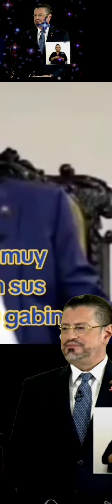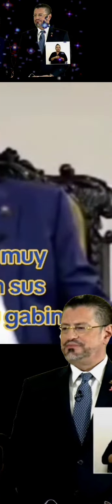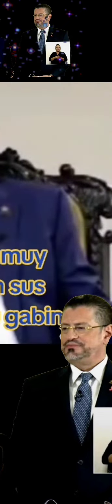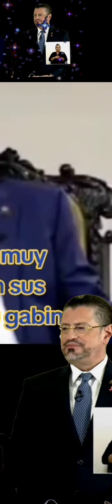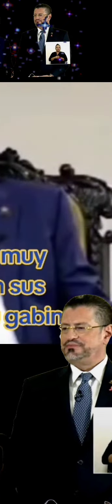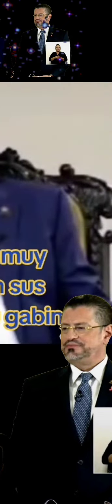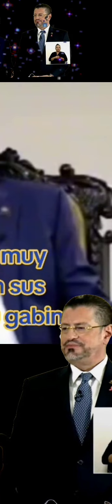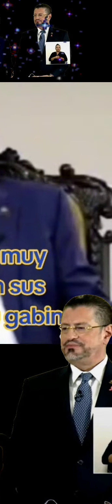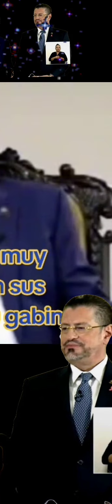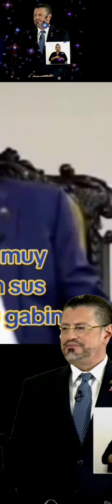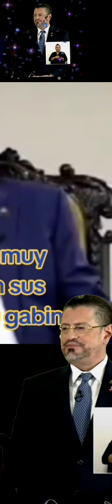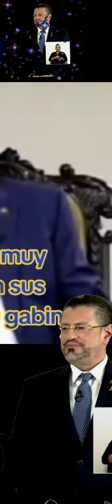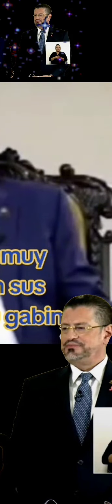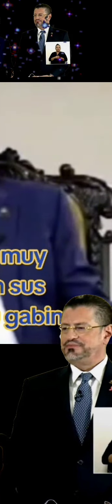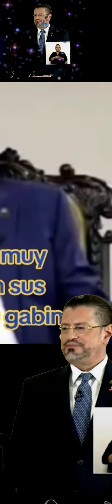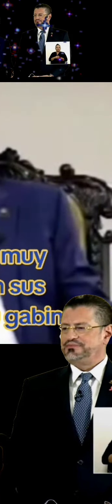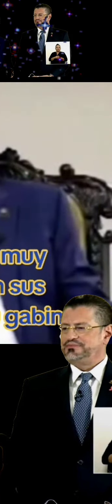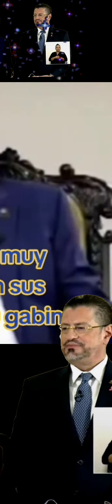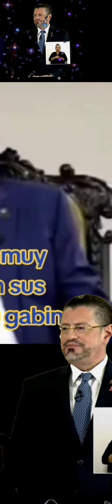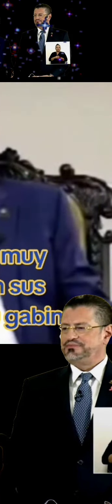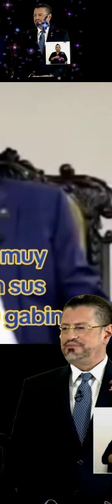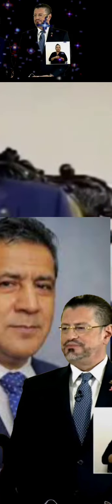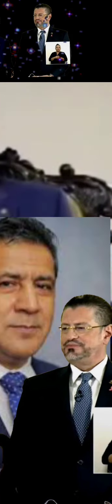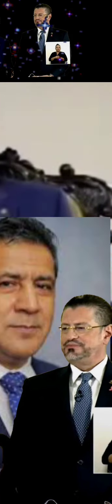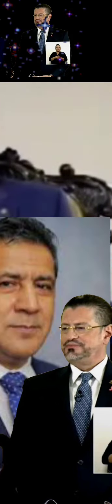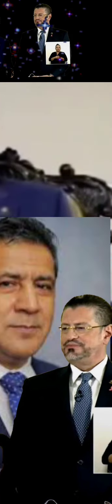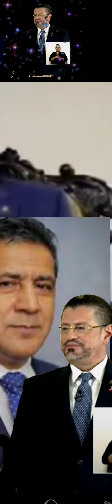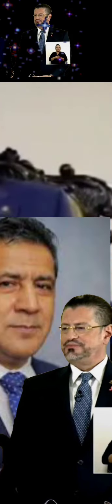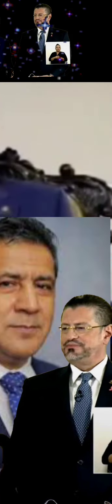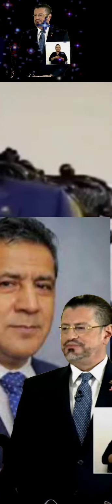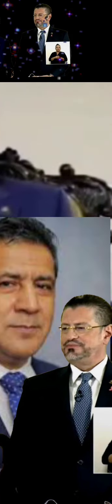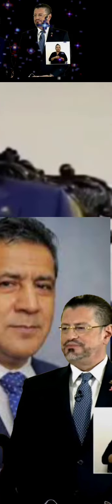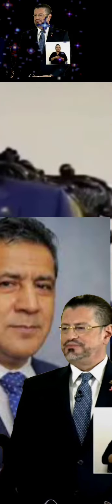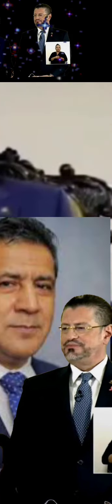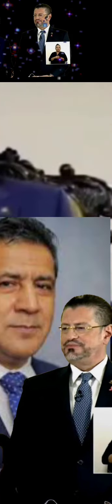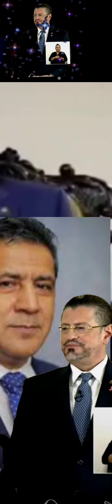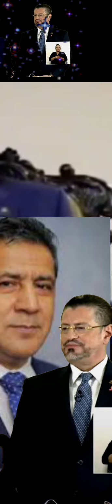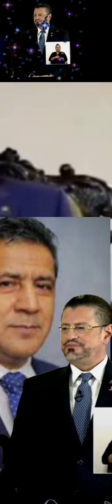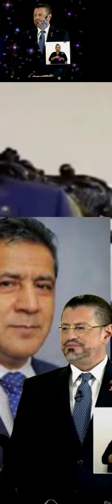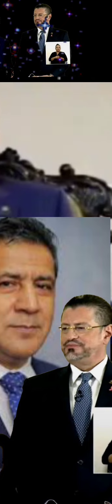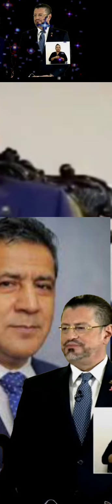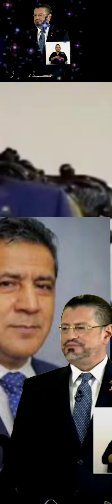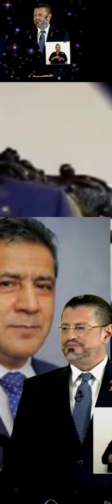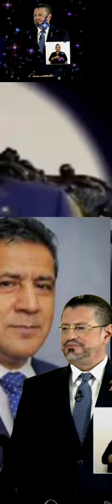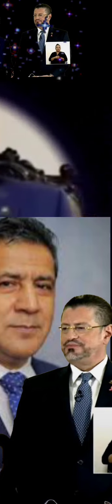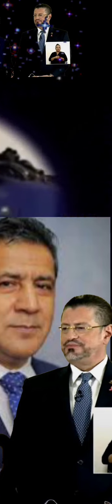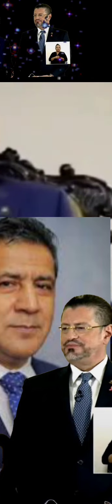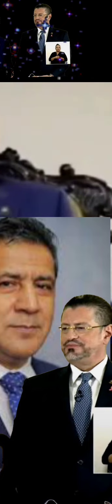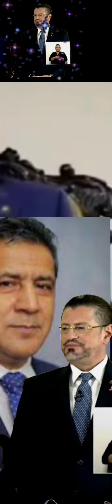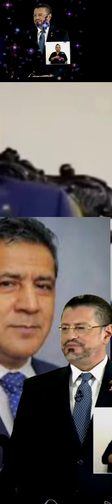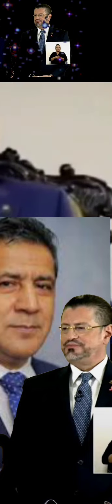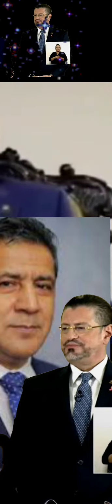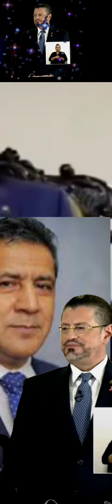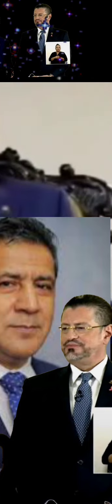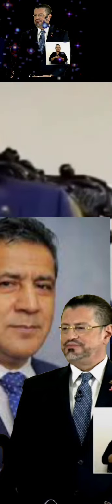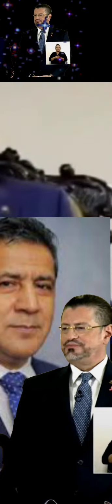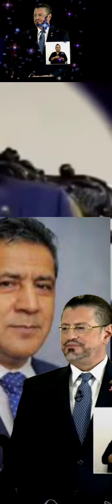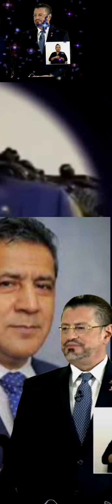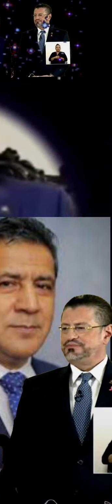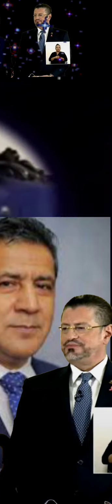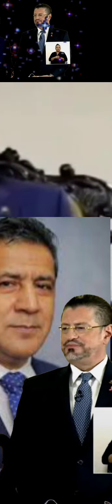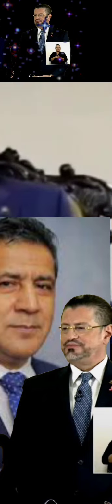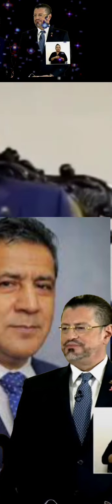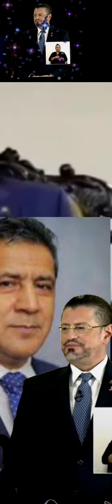mejor ministro de, bueno, menciona al mejor ministro de Hacienda del mundo, de acuerdo a The Banker, Nogia Costa. A una